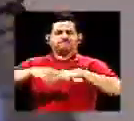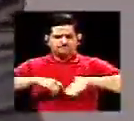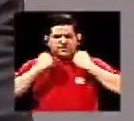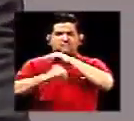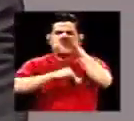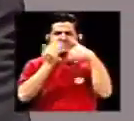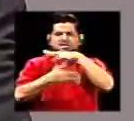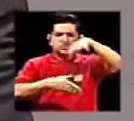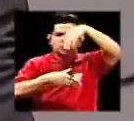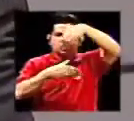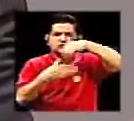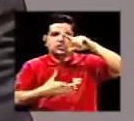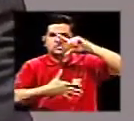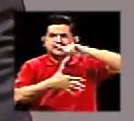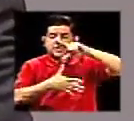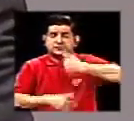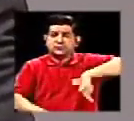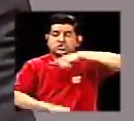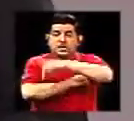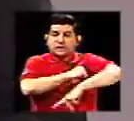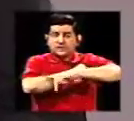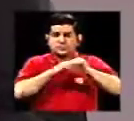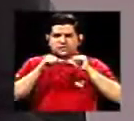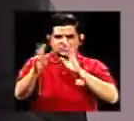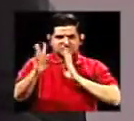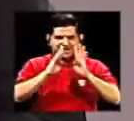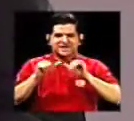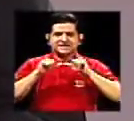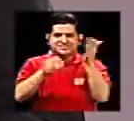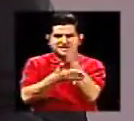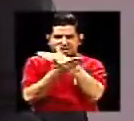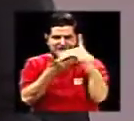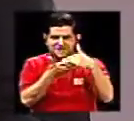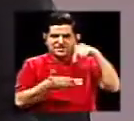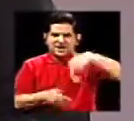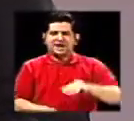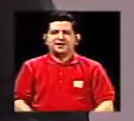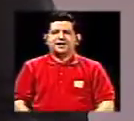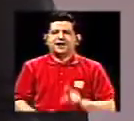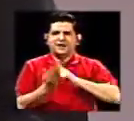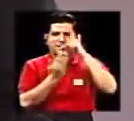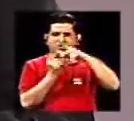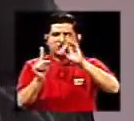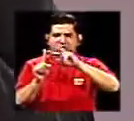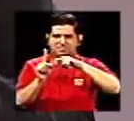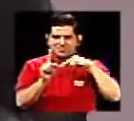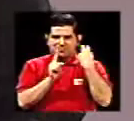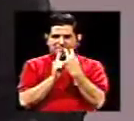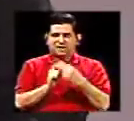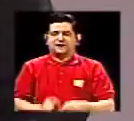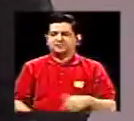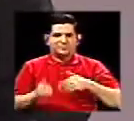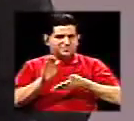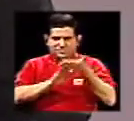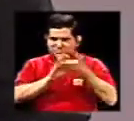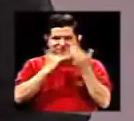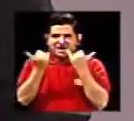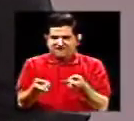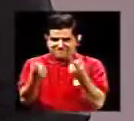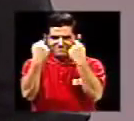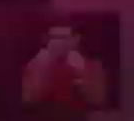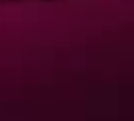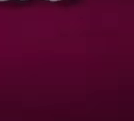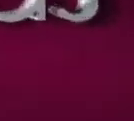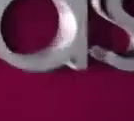todos los contextos de América Latina y nuestro país. Continuaremos hablando de esto en el siguiente bloque, aquí en su programa Puntos de Vista. No se separen. Ya volvemos.